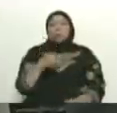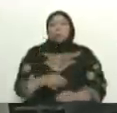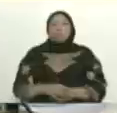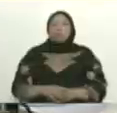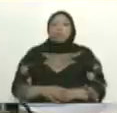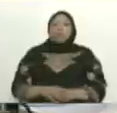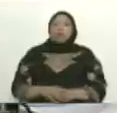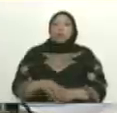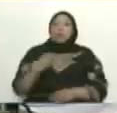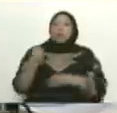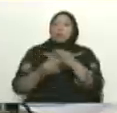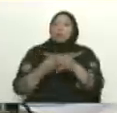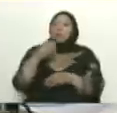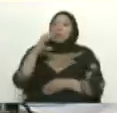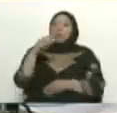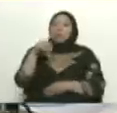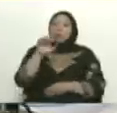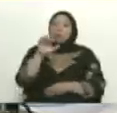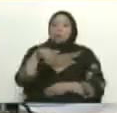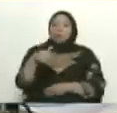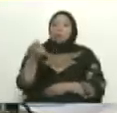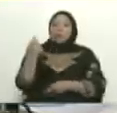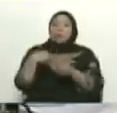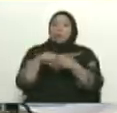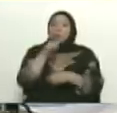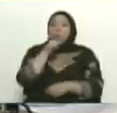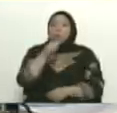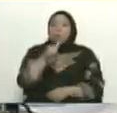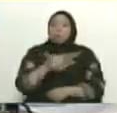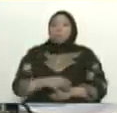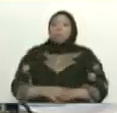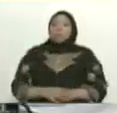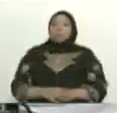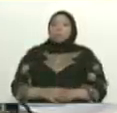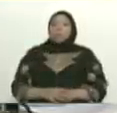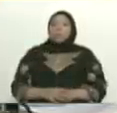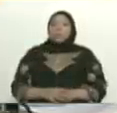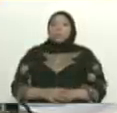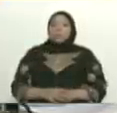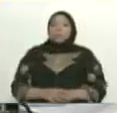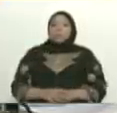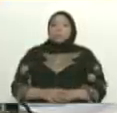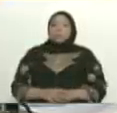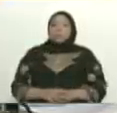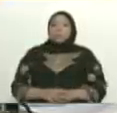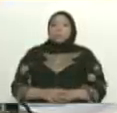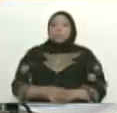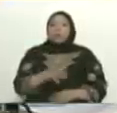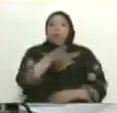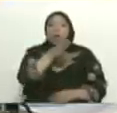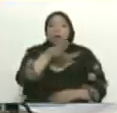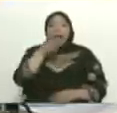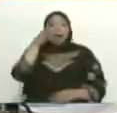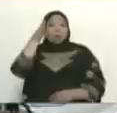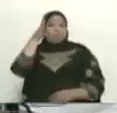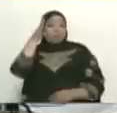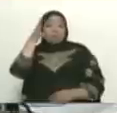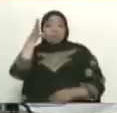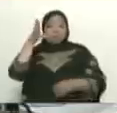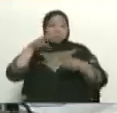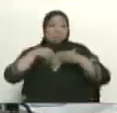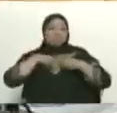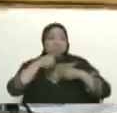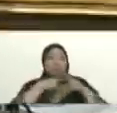de una comisión electoral que ellos mismos definan. No lo van a reconocer. Capriles no va a reconocer a Rosales, Rosales no va a